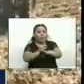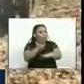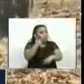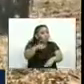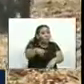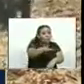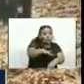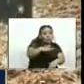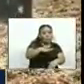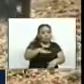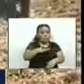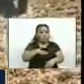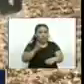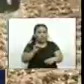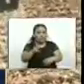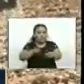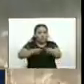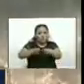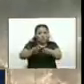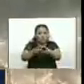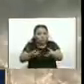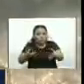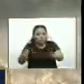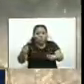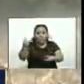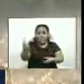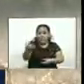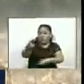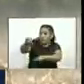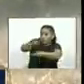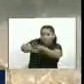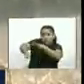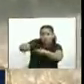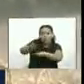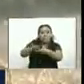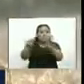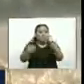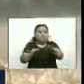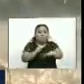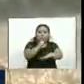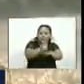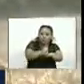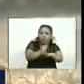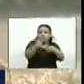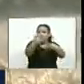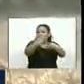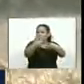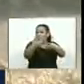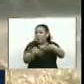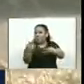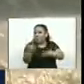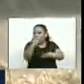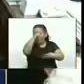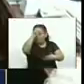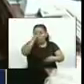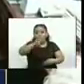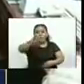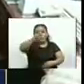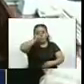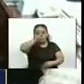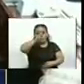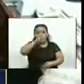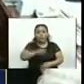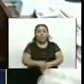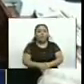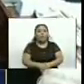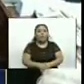intelectual y solución de controversias para inversores, así como establece disposiciones laborales más estrictas. El